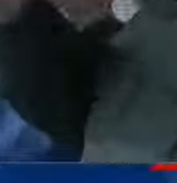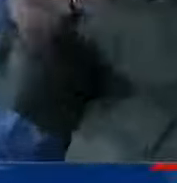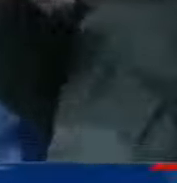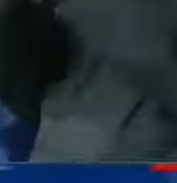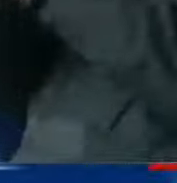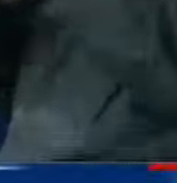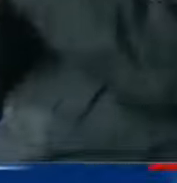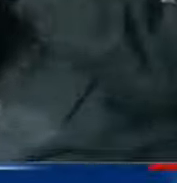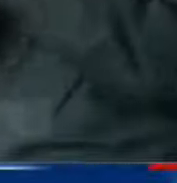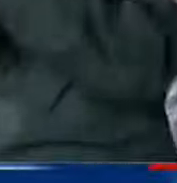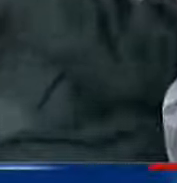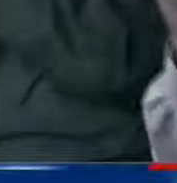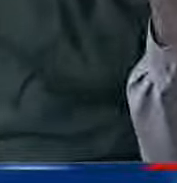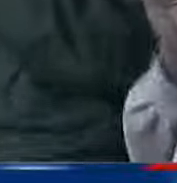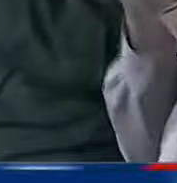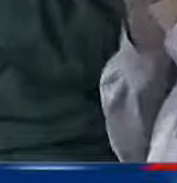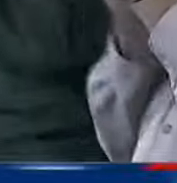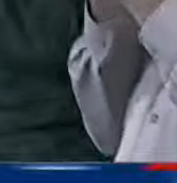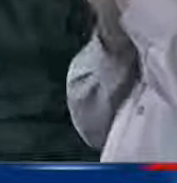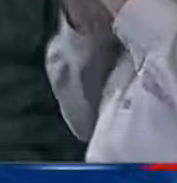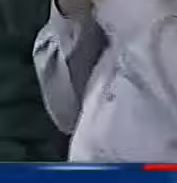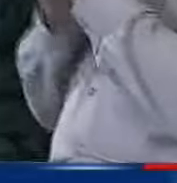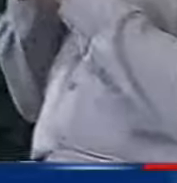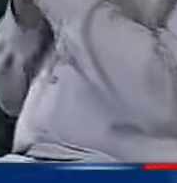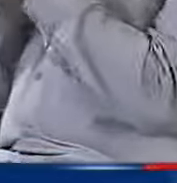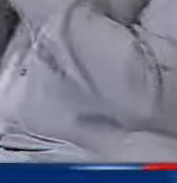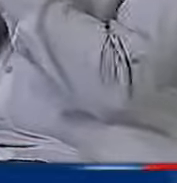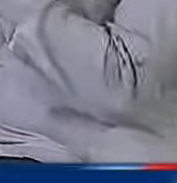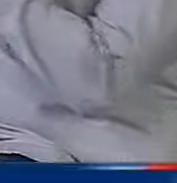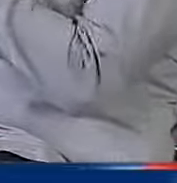nuestros niños y niñas, nuestra juventud,